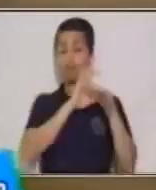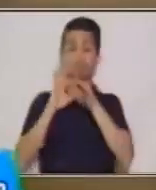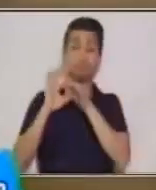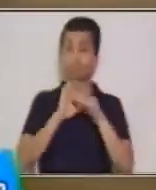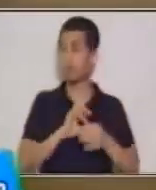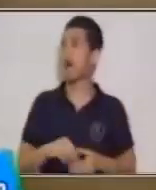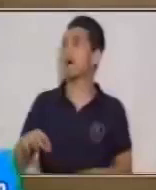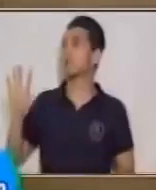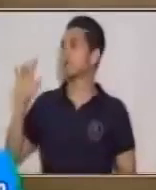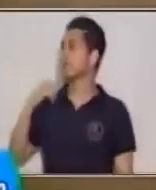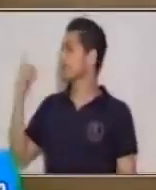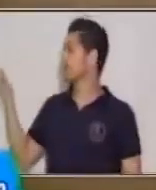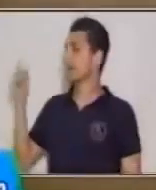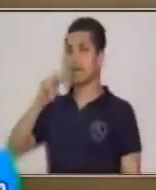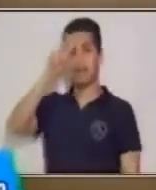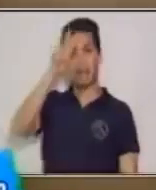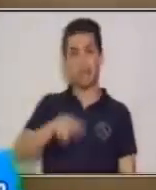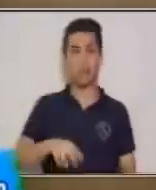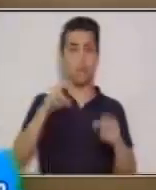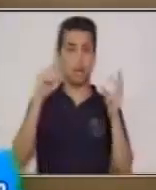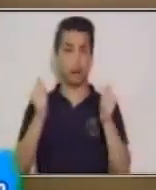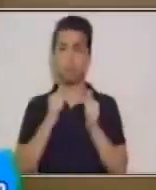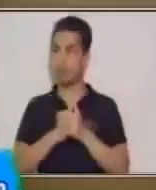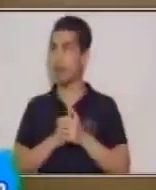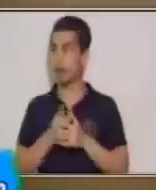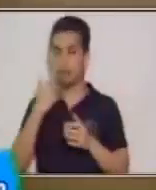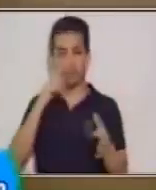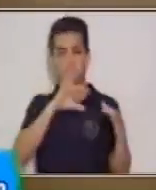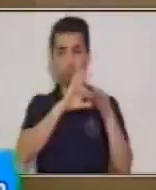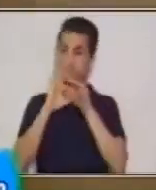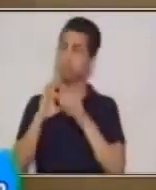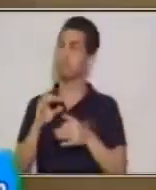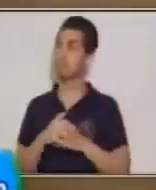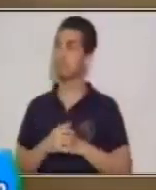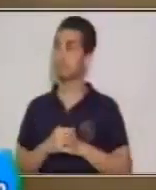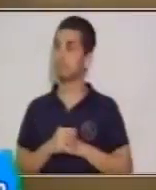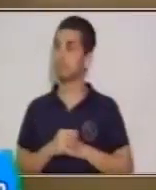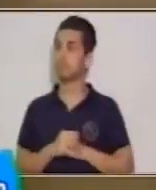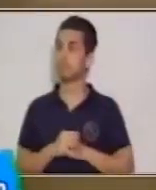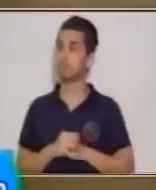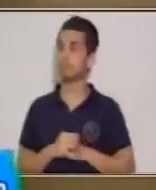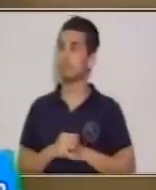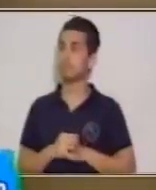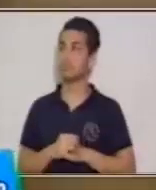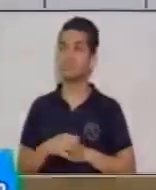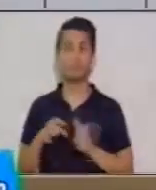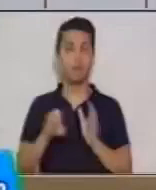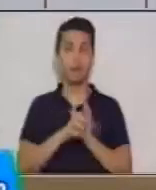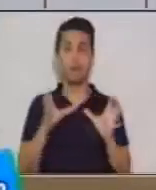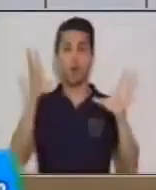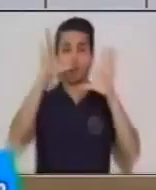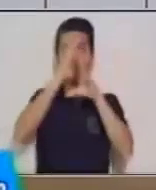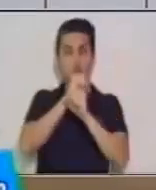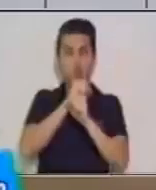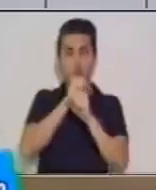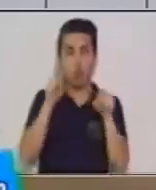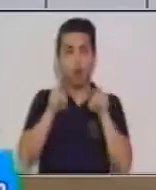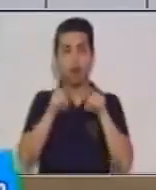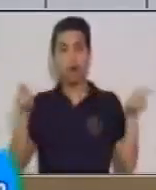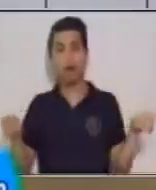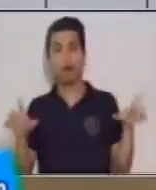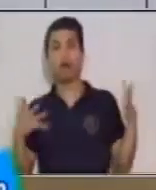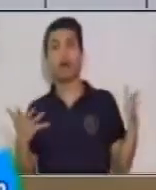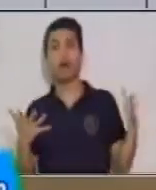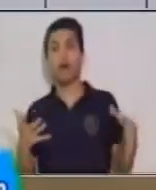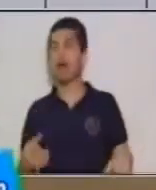va a ser una lectura rápida, porque tengo que relacionar. Iniciemos. Si digo oscuro, el antónimo